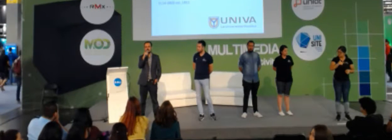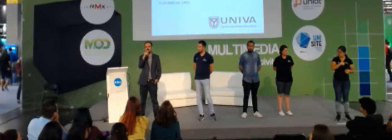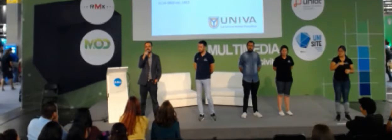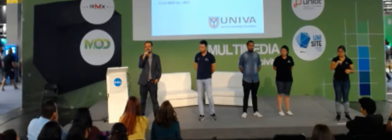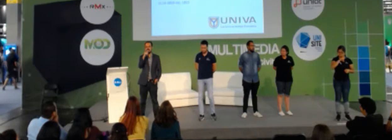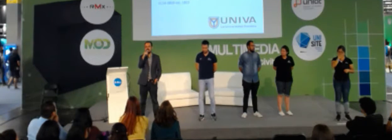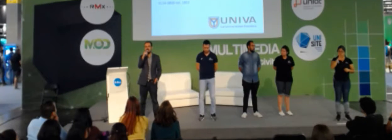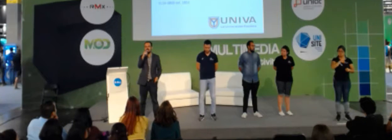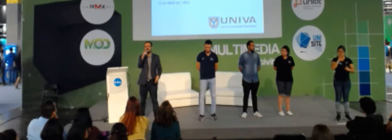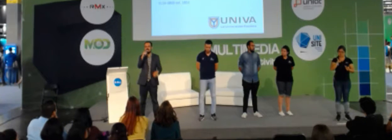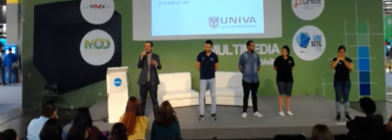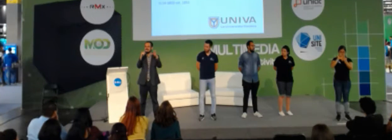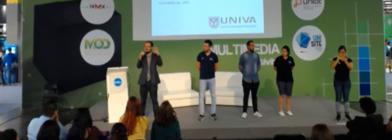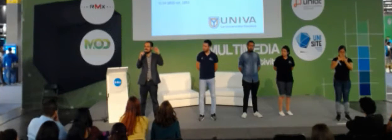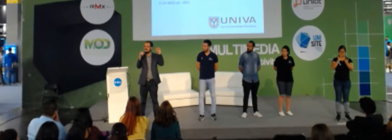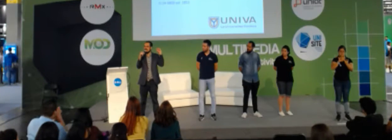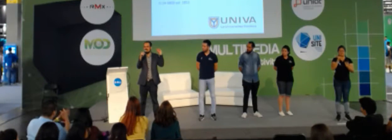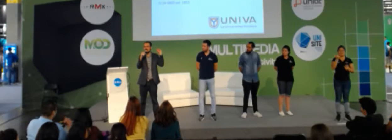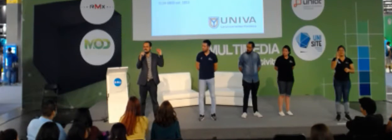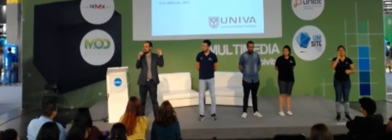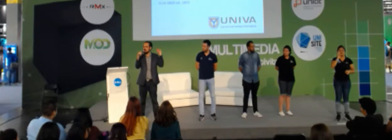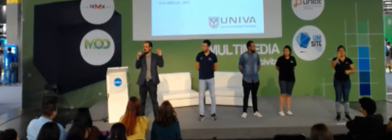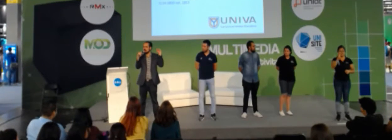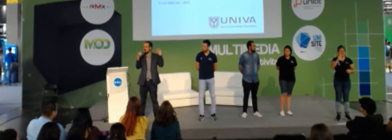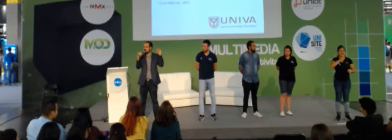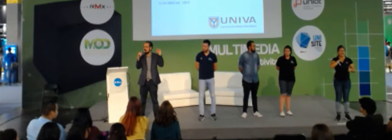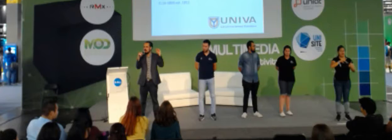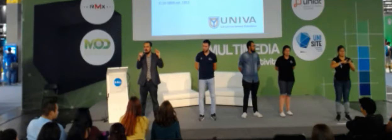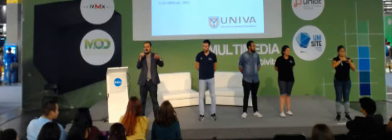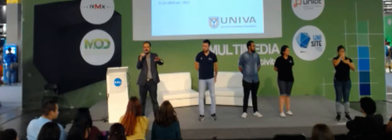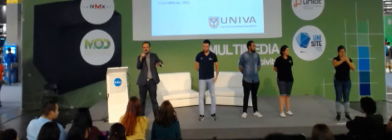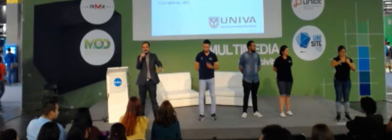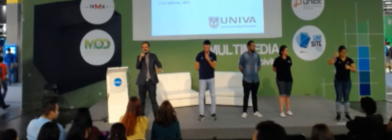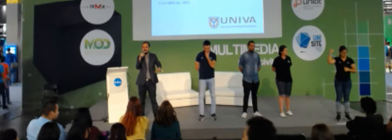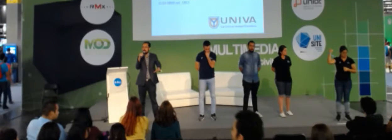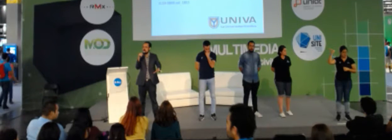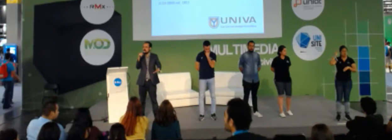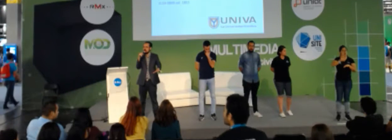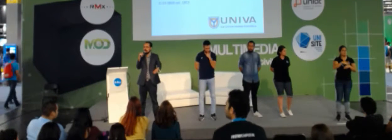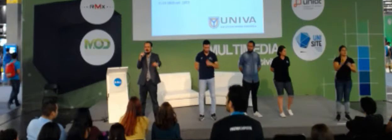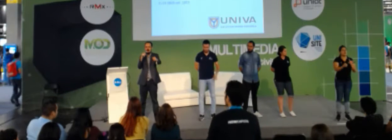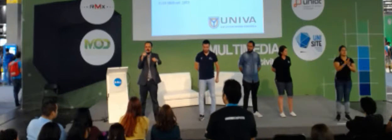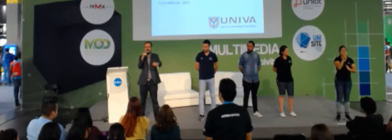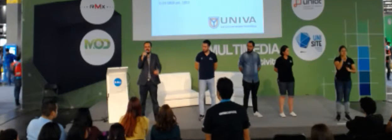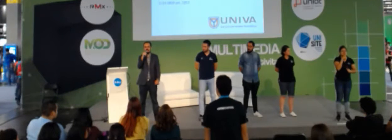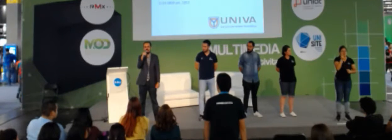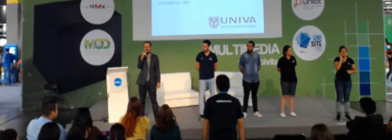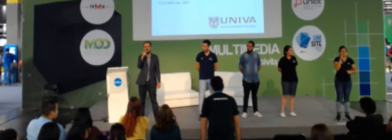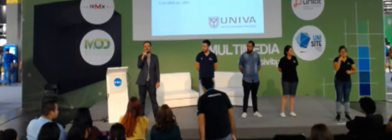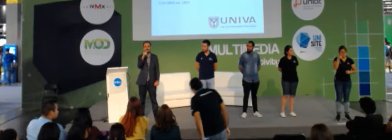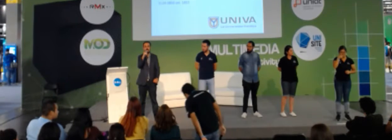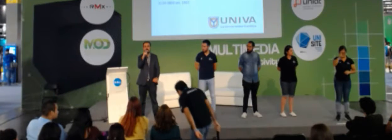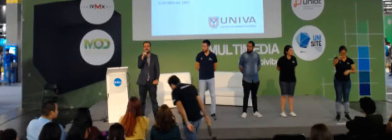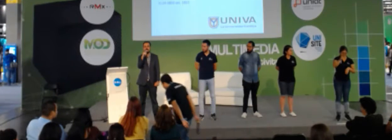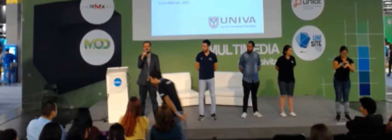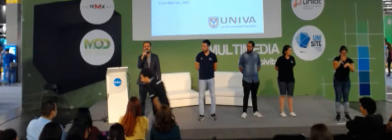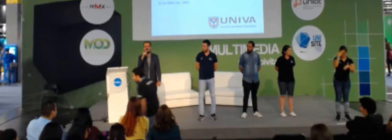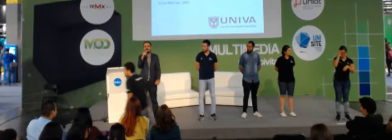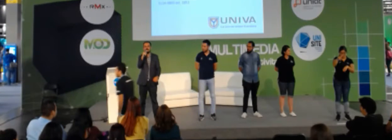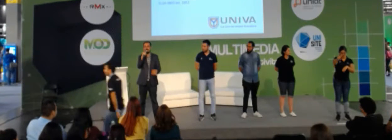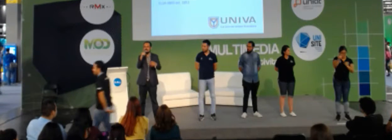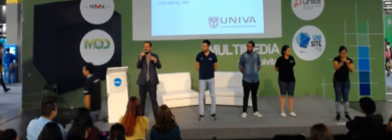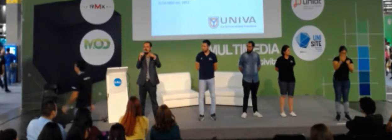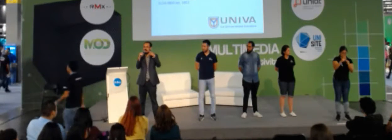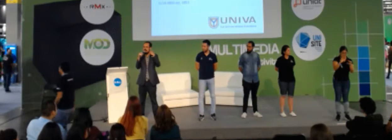en comunicación y vean la trascendencia que tienen estos proyectos. Porque los nuevos niños sordos, como bien comenta aquí la señora,